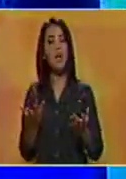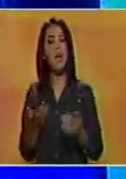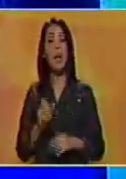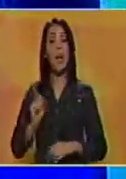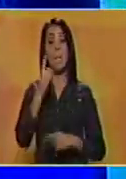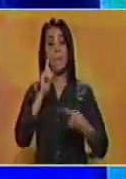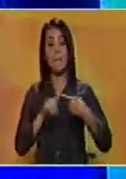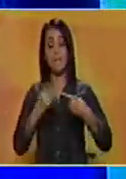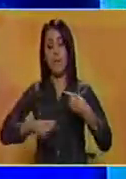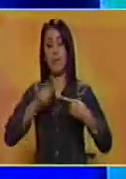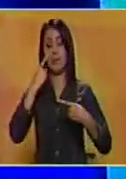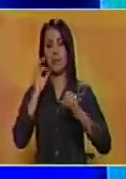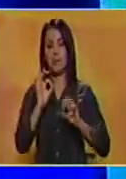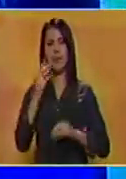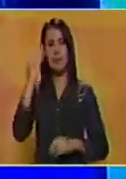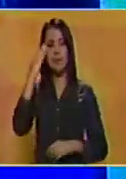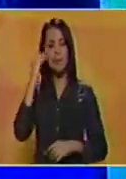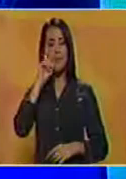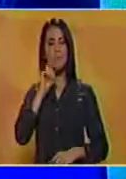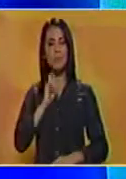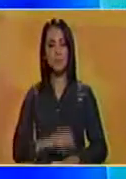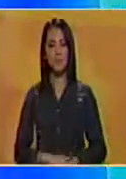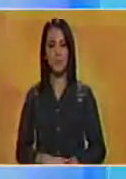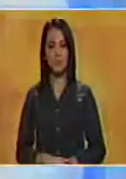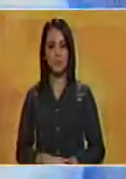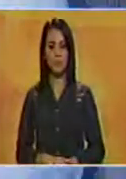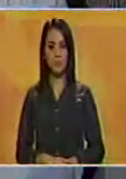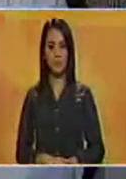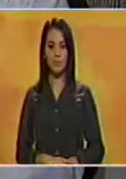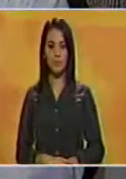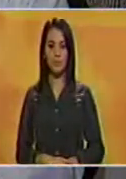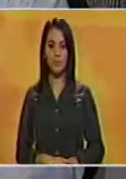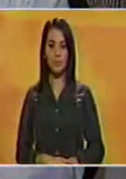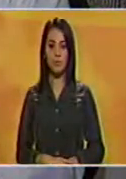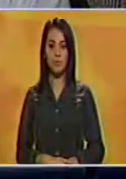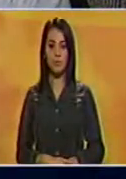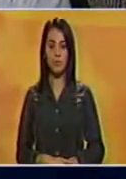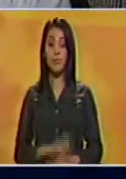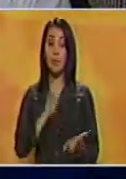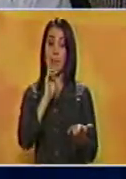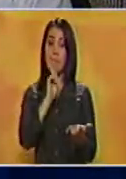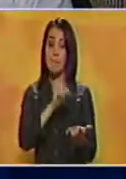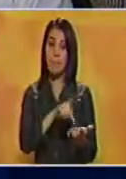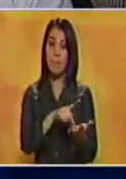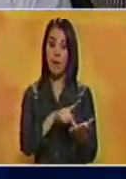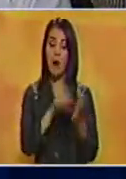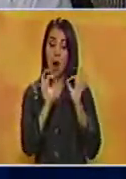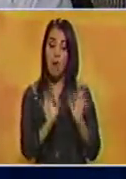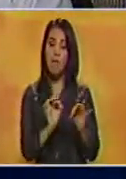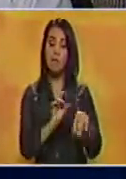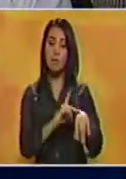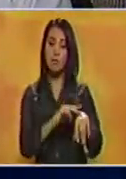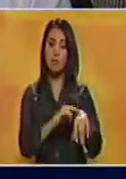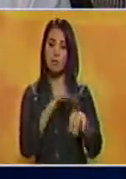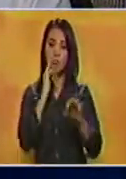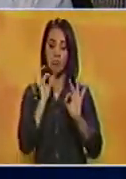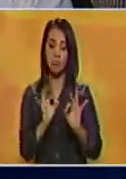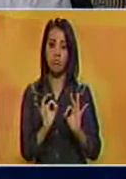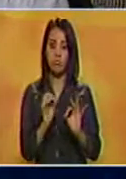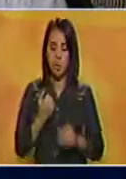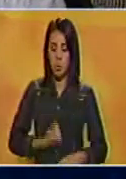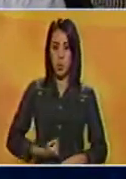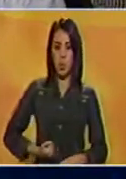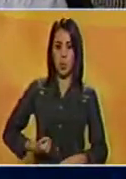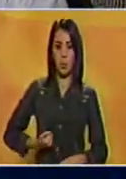primer paso a seguir al conocer que está embarazada. Lo ideal es que acude inmediatamente a iniciar su control prenatal. En este